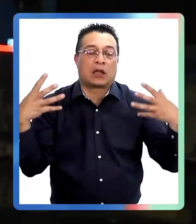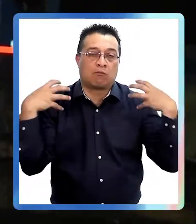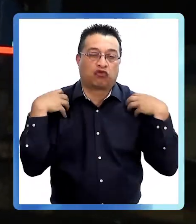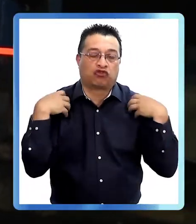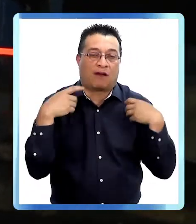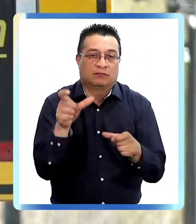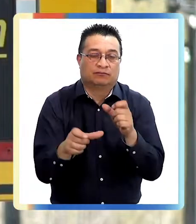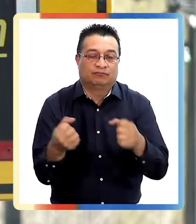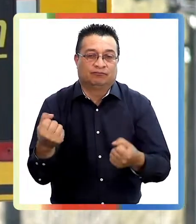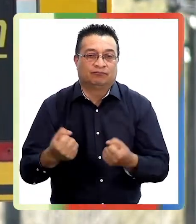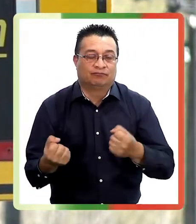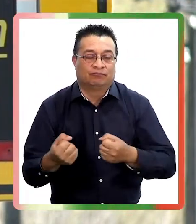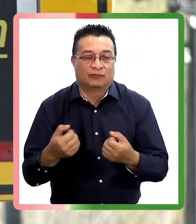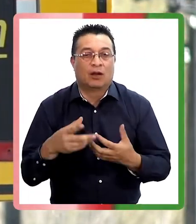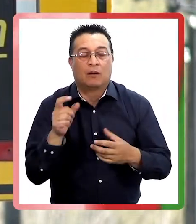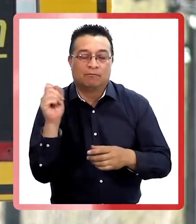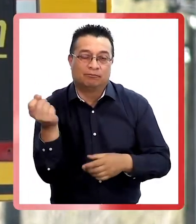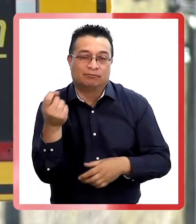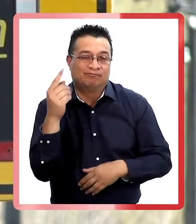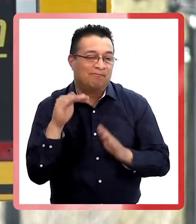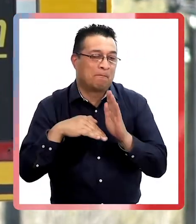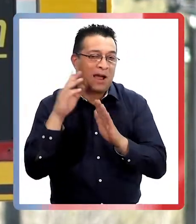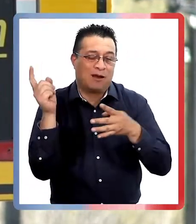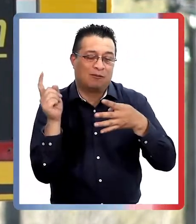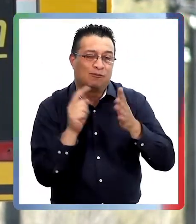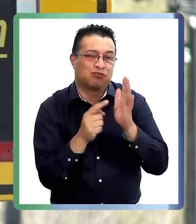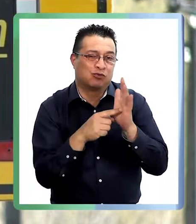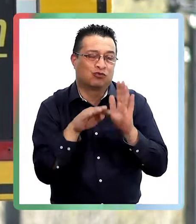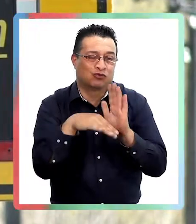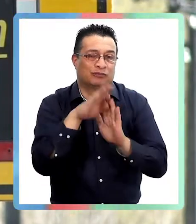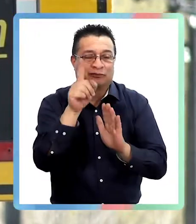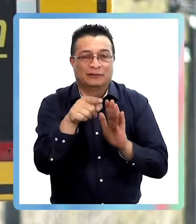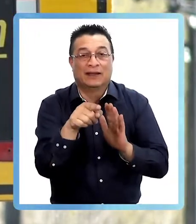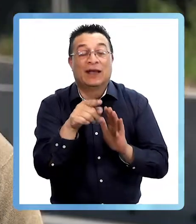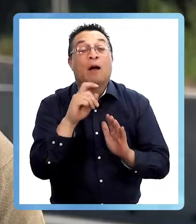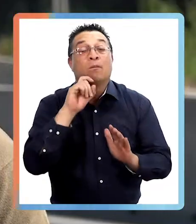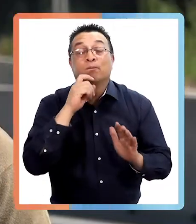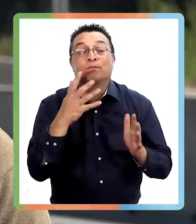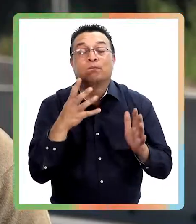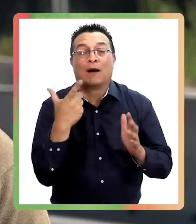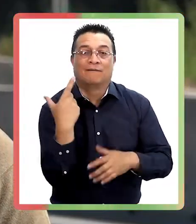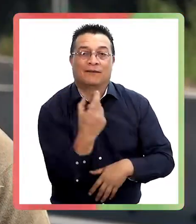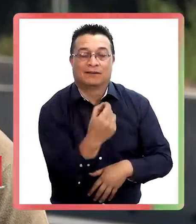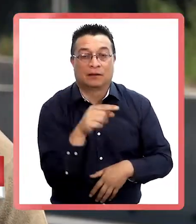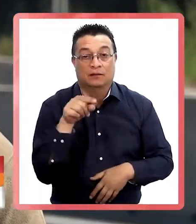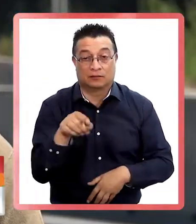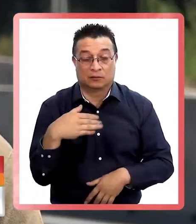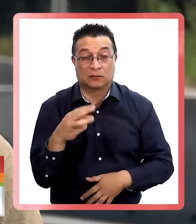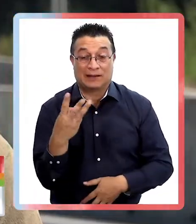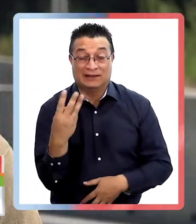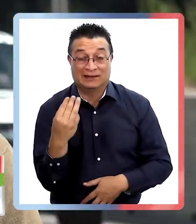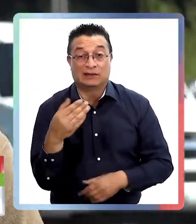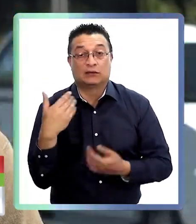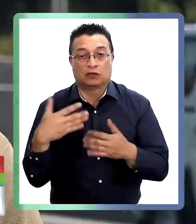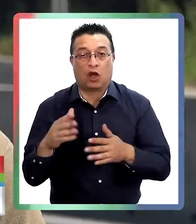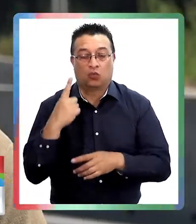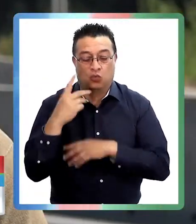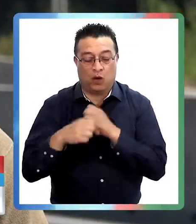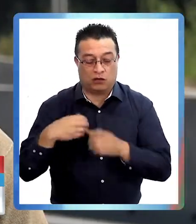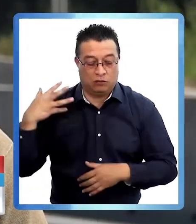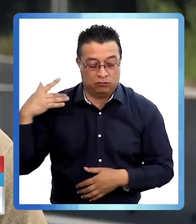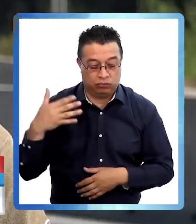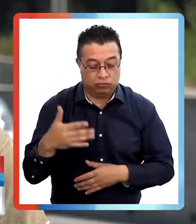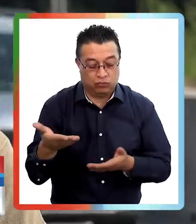irresponsabilidad de los conductores, principalmente por el exceso de velocidad. Que va del año, que es enero y febrero, llevamos 13 fallecidos por accidente de